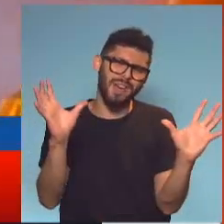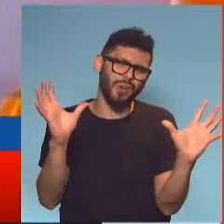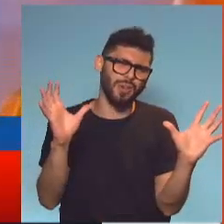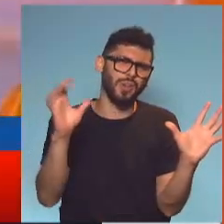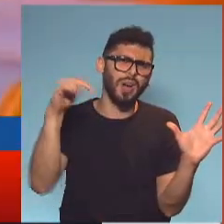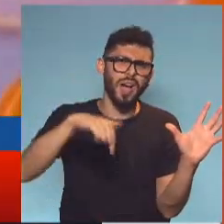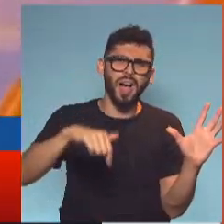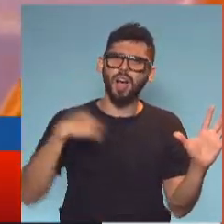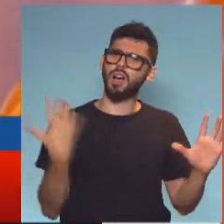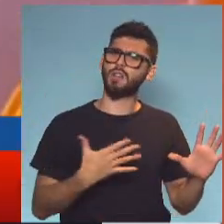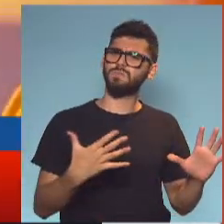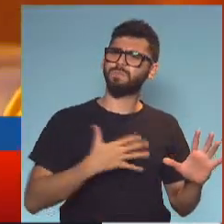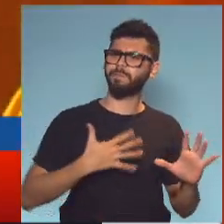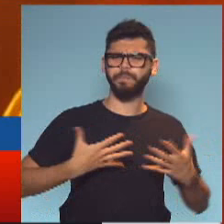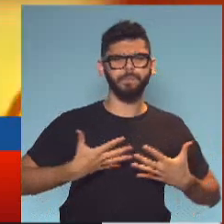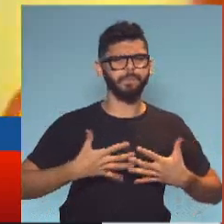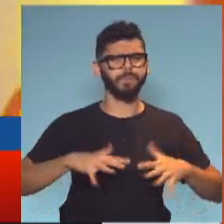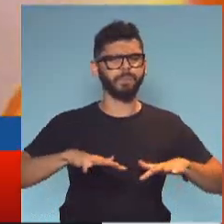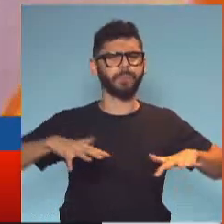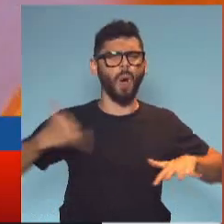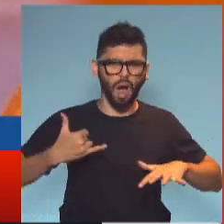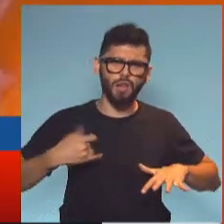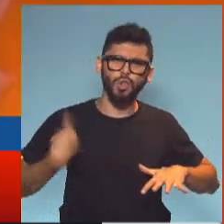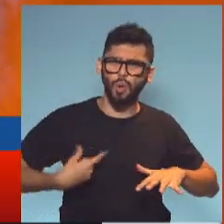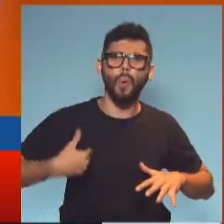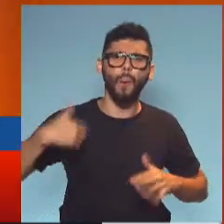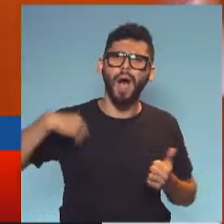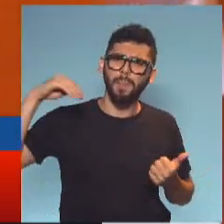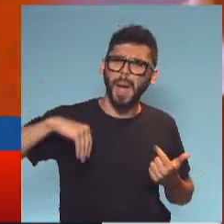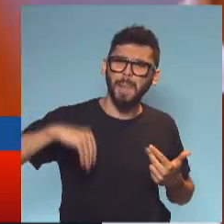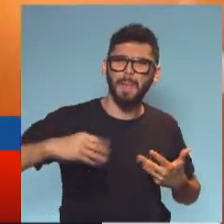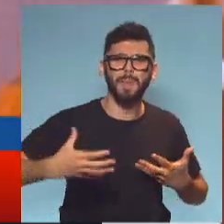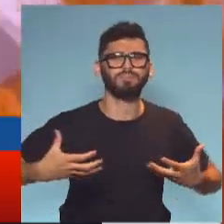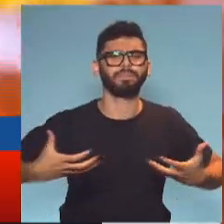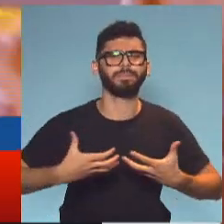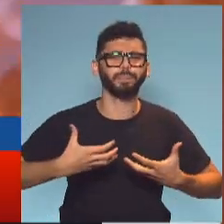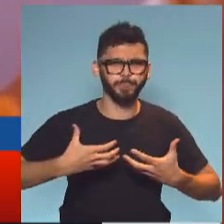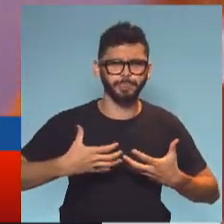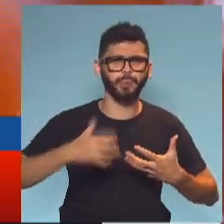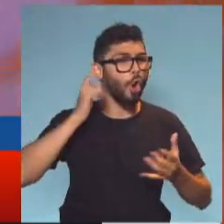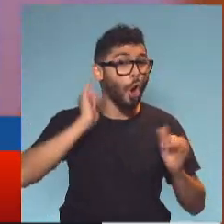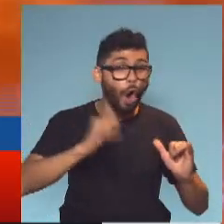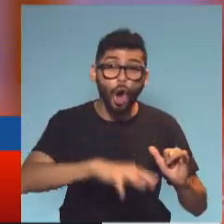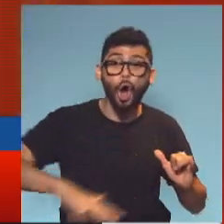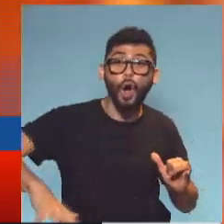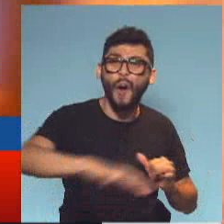de cuadros. ¿Y saben qué? Vamos a seguir formando cuadros a los jóvenes de